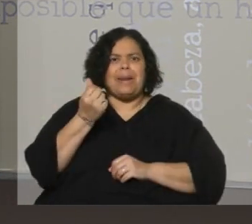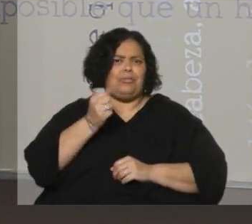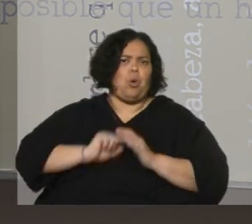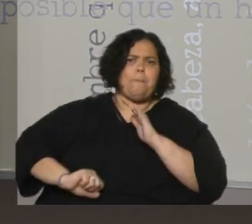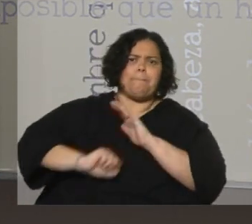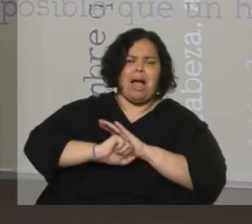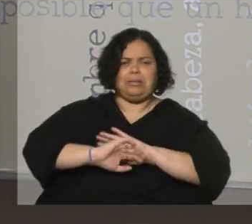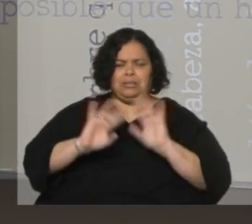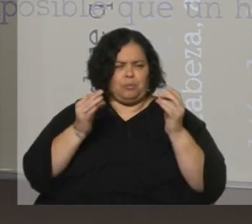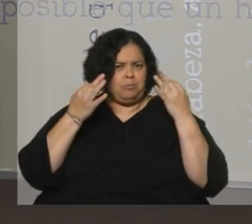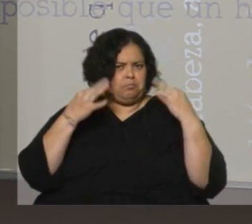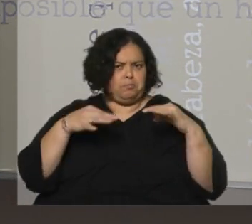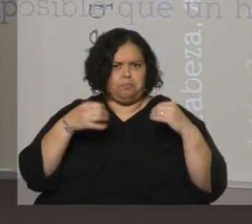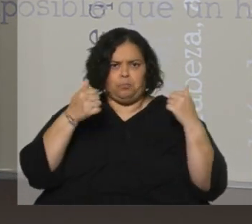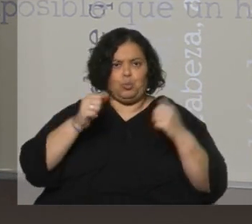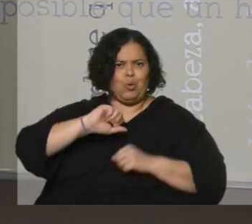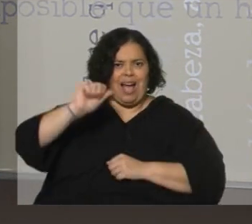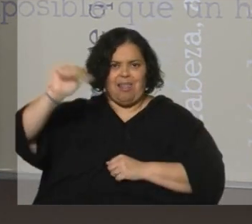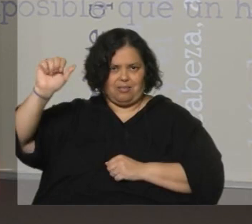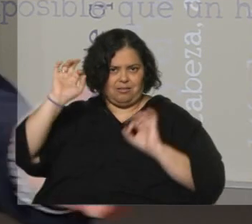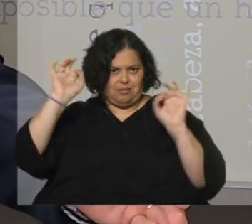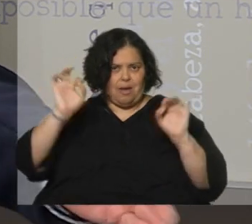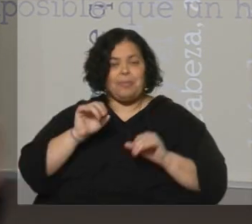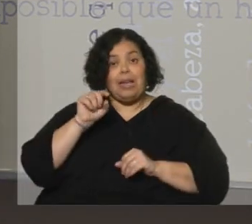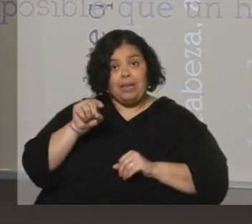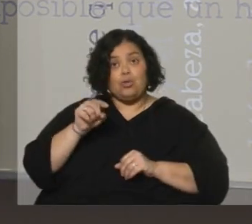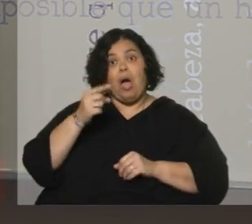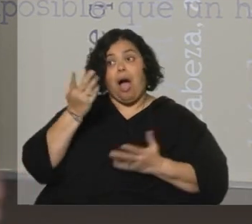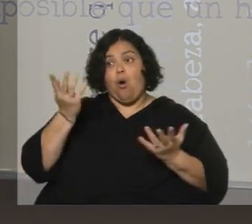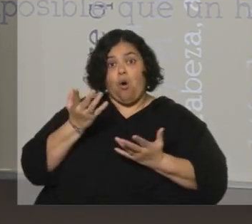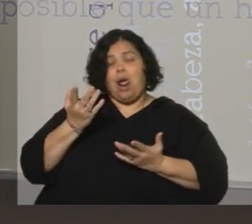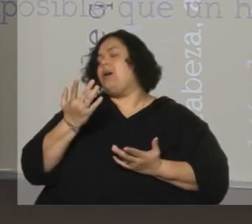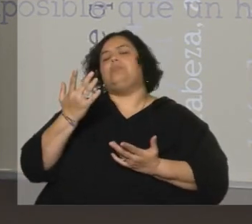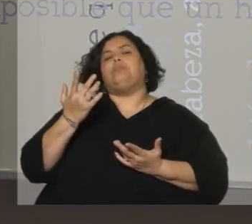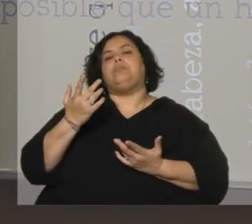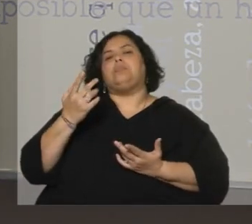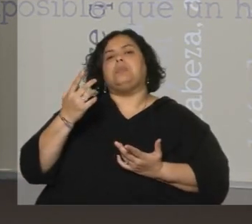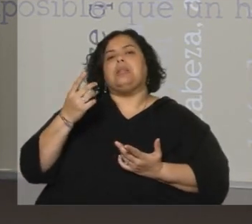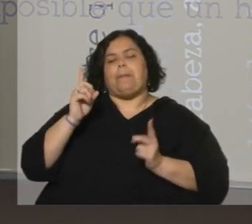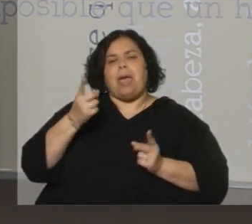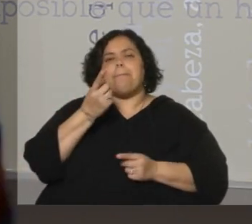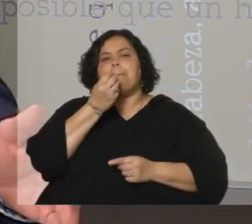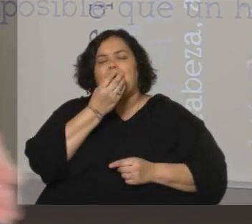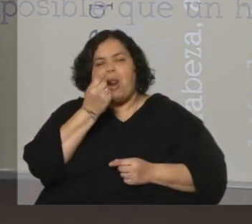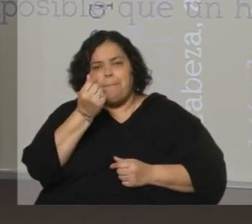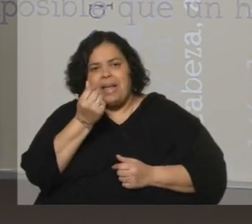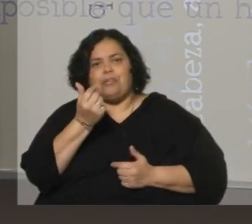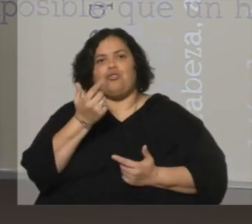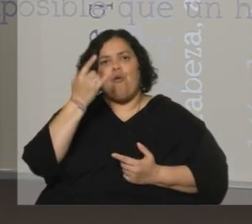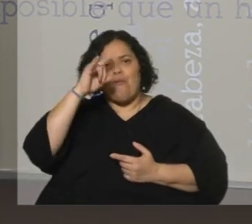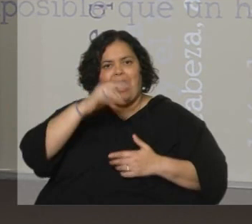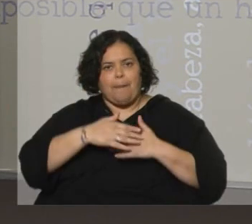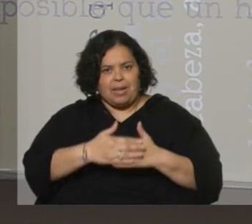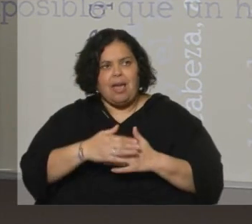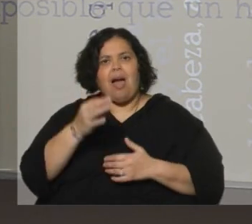vaca y de la vaquillona todo lo que va faena tuvo sus precios máximos Y eso repercutió hacia atrás y tuvimos los mejores precios de las vacas premiadas de los terneros bueno todas las categorías vacunas de